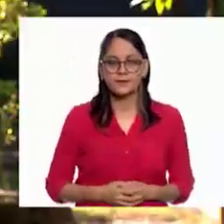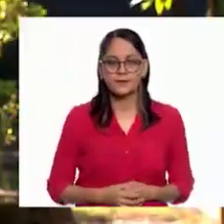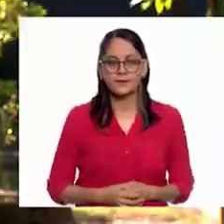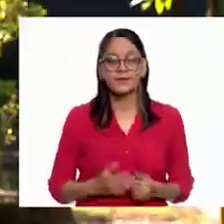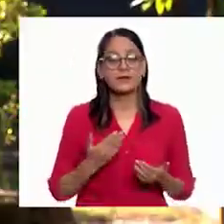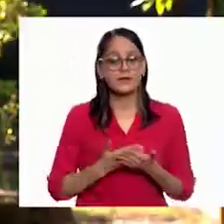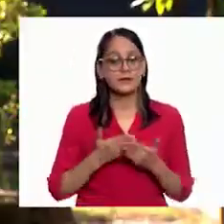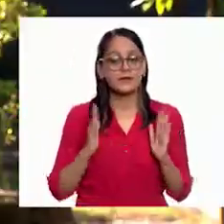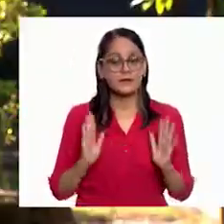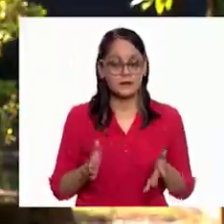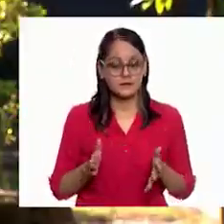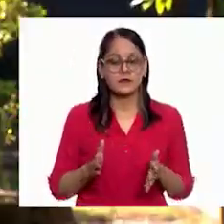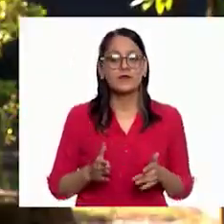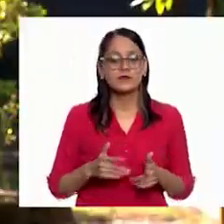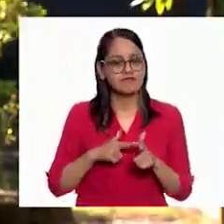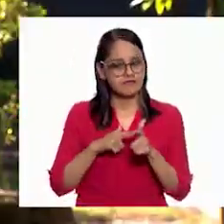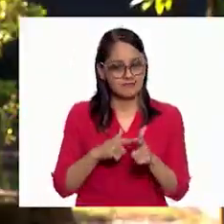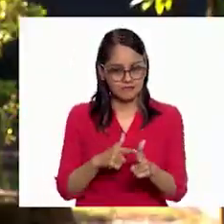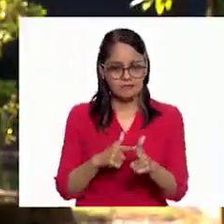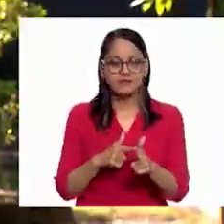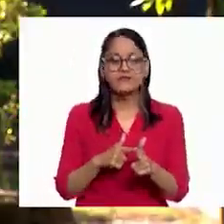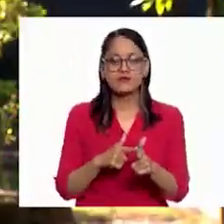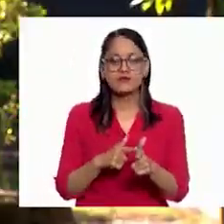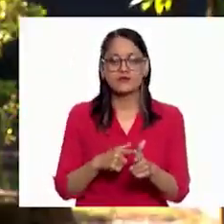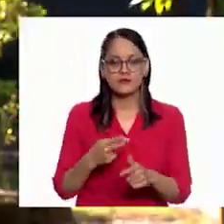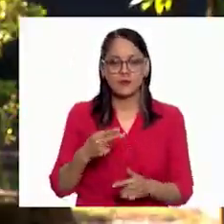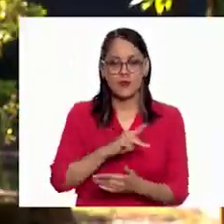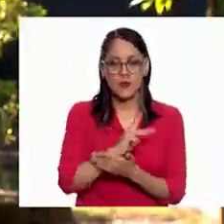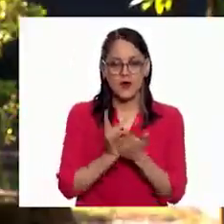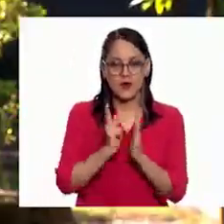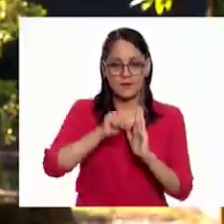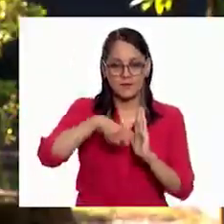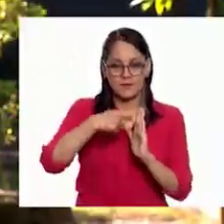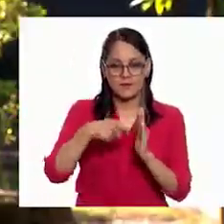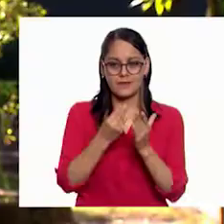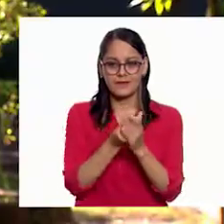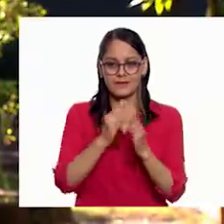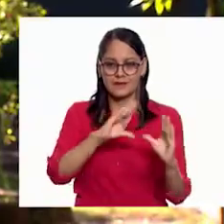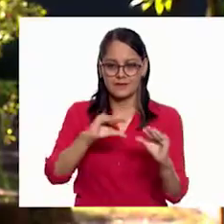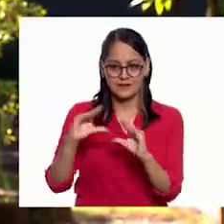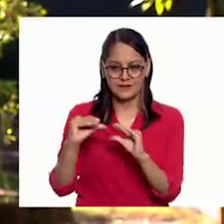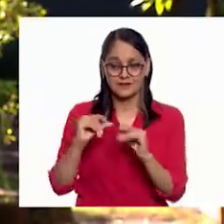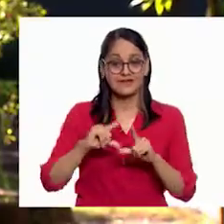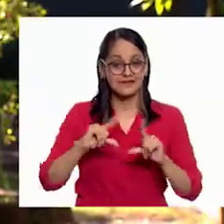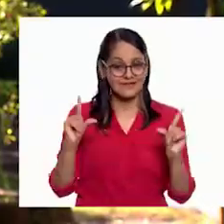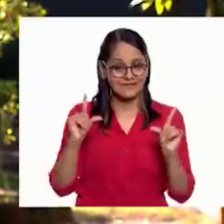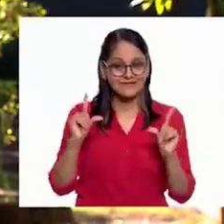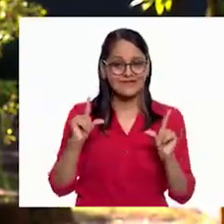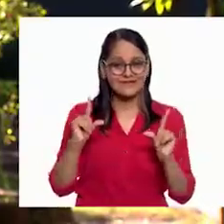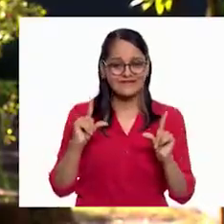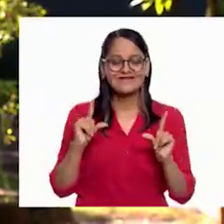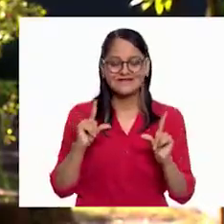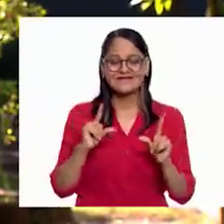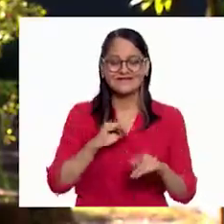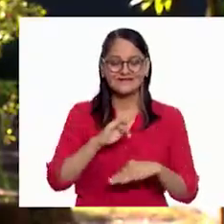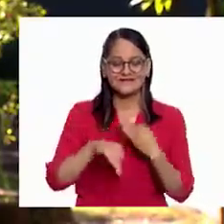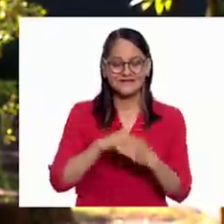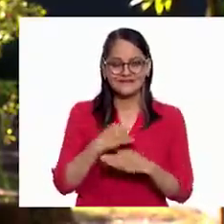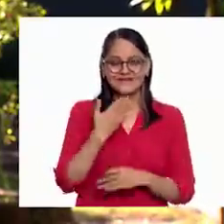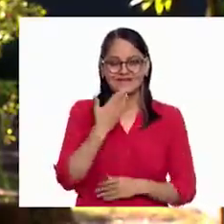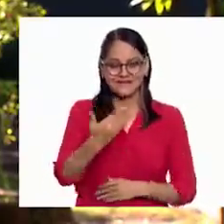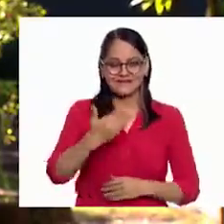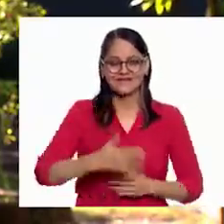Ahora es momento de seguir con el programa de hoy. ¿Listas? ¿Listos?